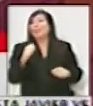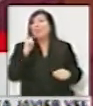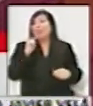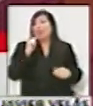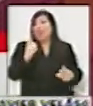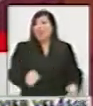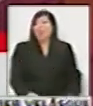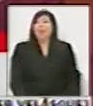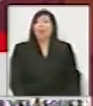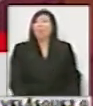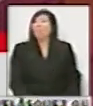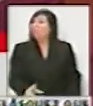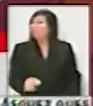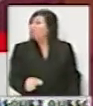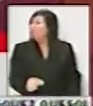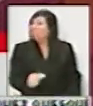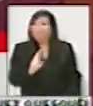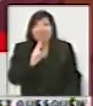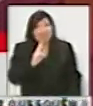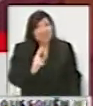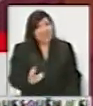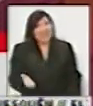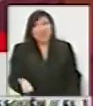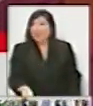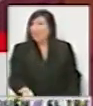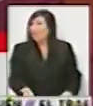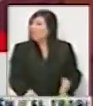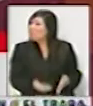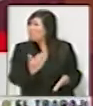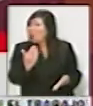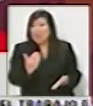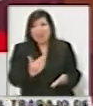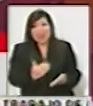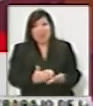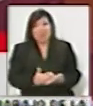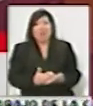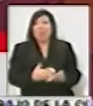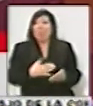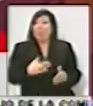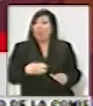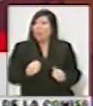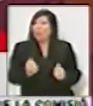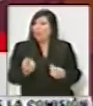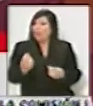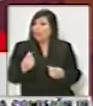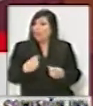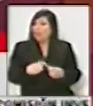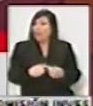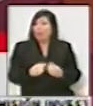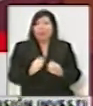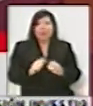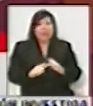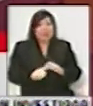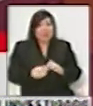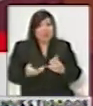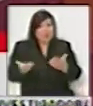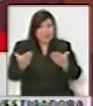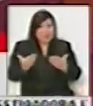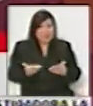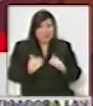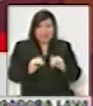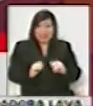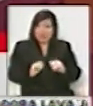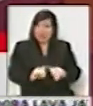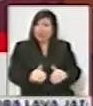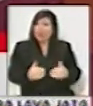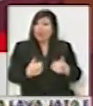presidenta. Entonces no va a resolver el problema. Lo único que puede hacer es incluso entornillar más el problema de